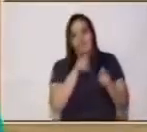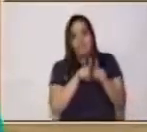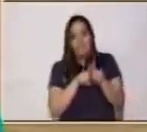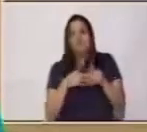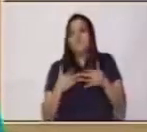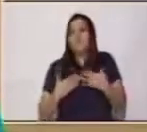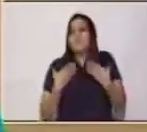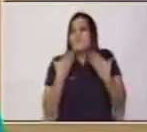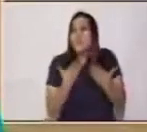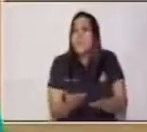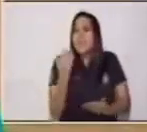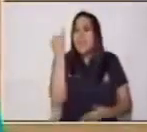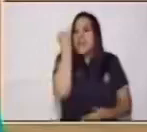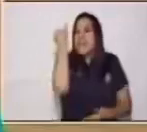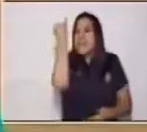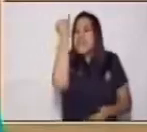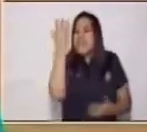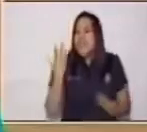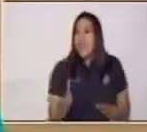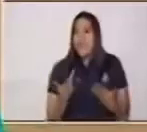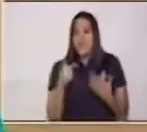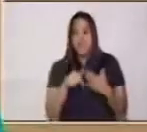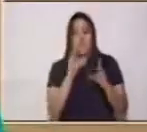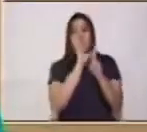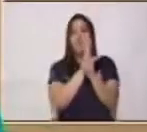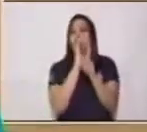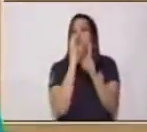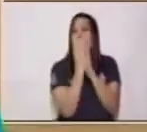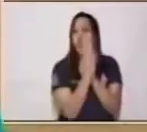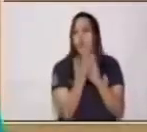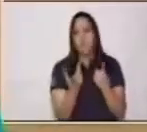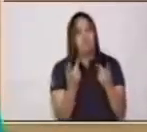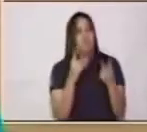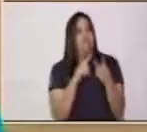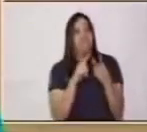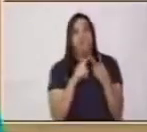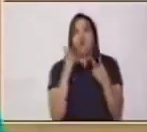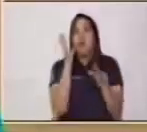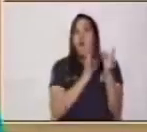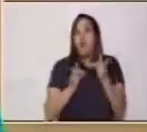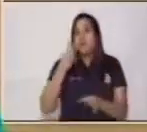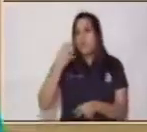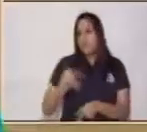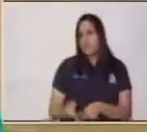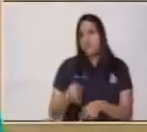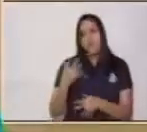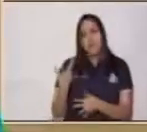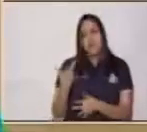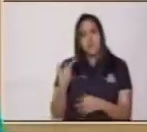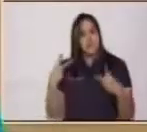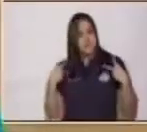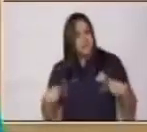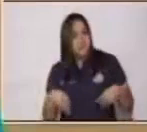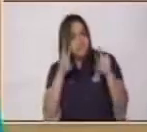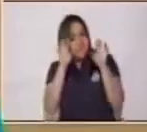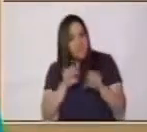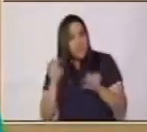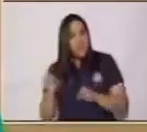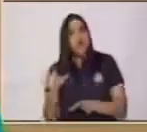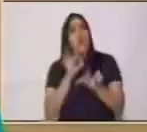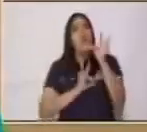brindar ideas acerca de una cultura, acerca del comportamiento humano o acerca de una